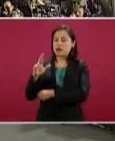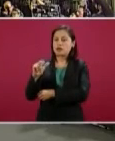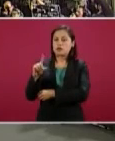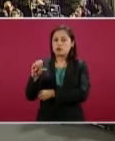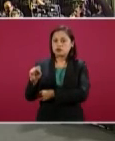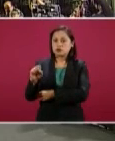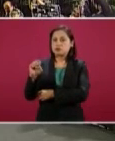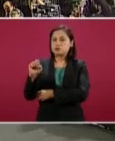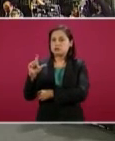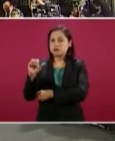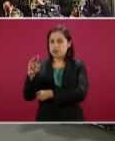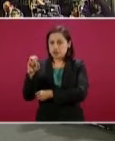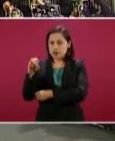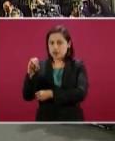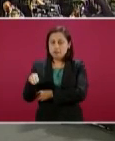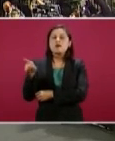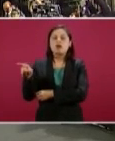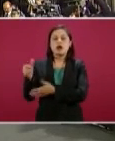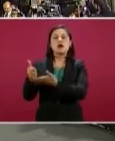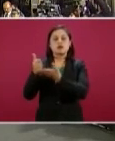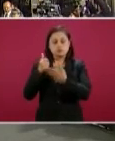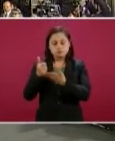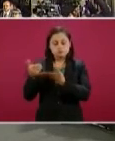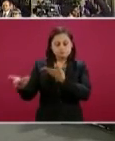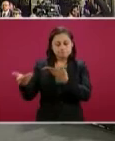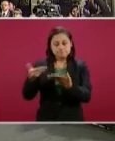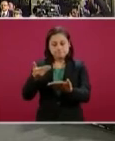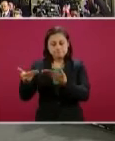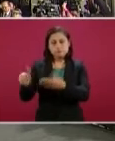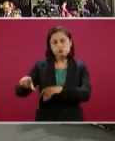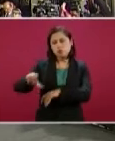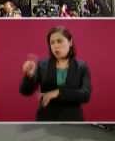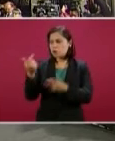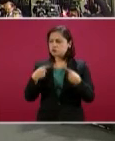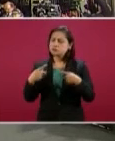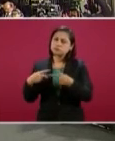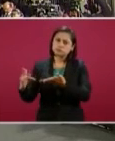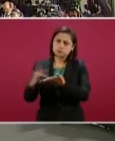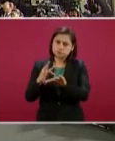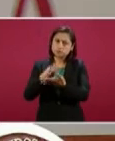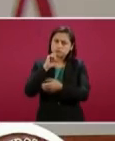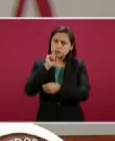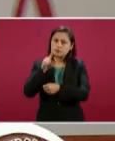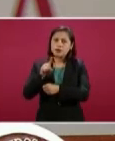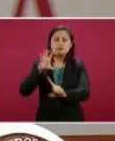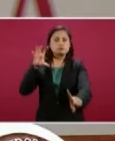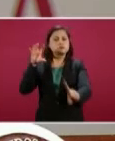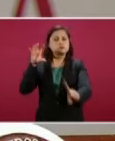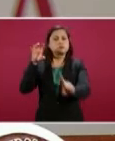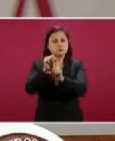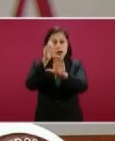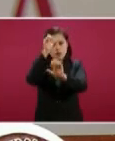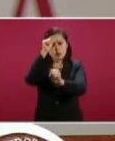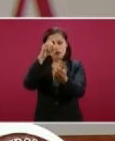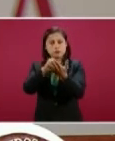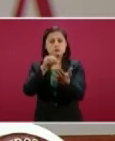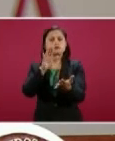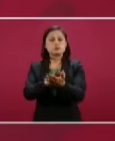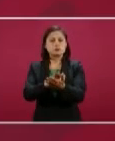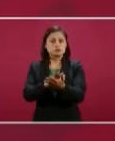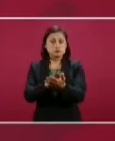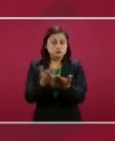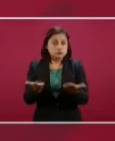votos en el Senado para conseguir la mayoría calificada que requería su nombramiento, pues no le bastaban los votos de la bancada